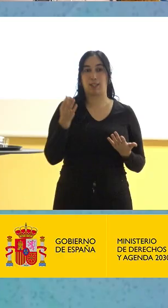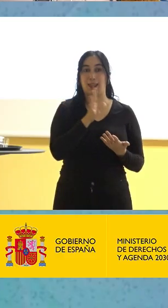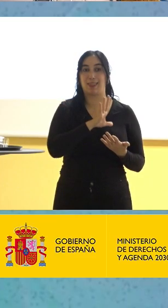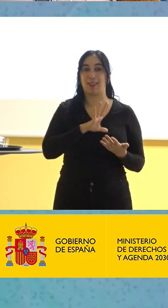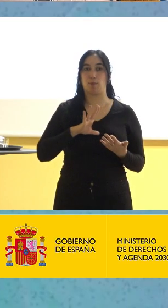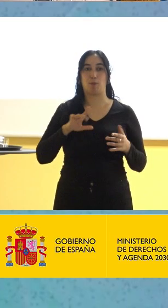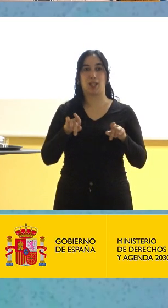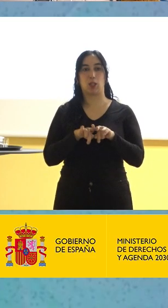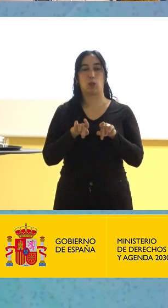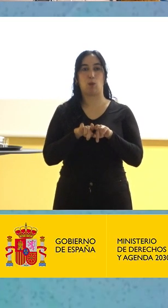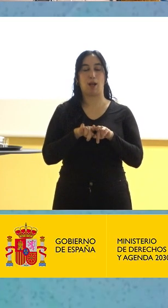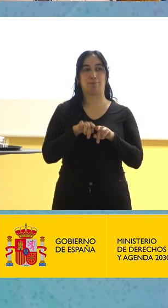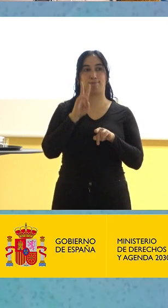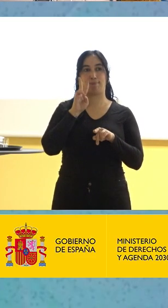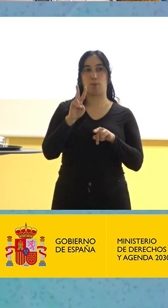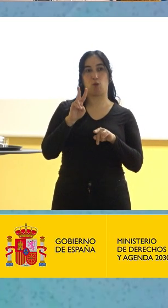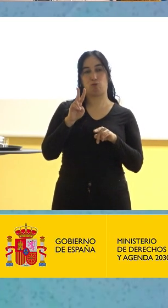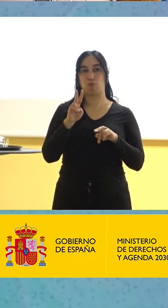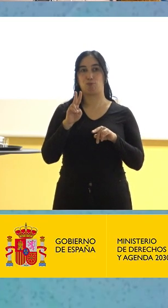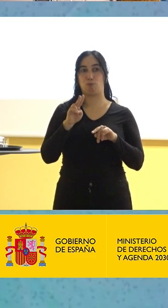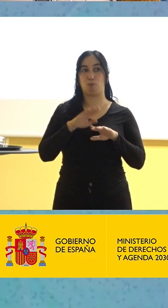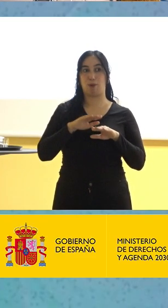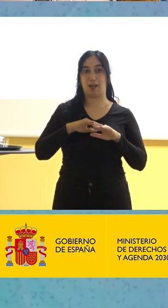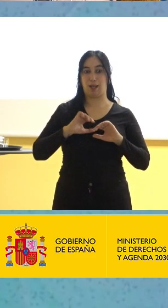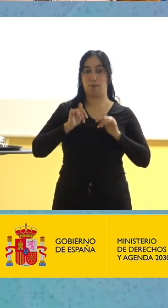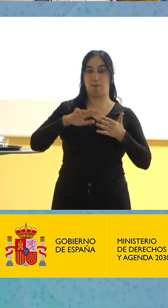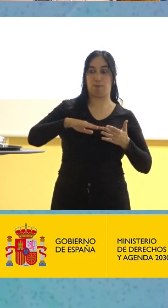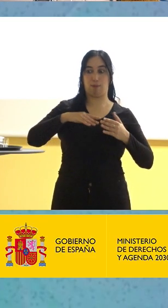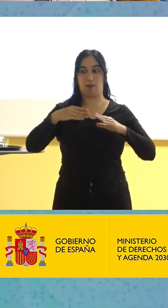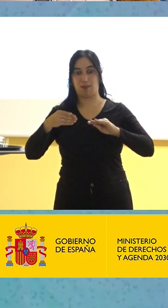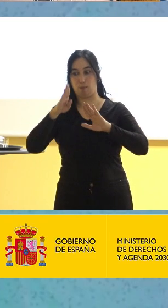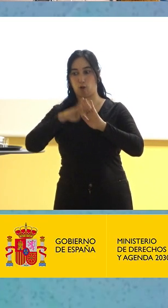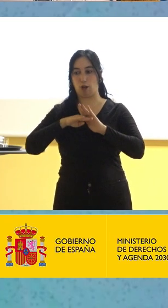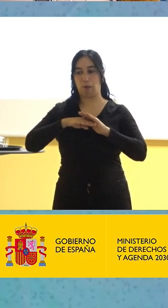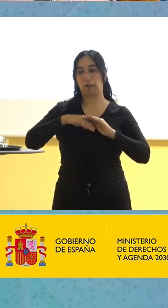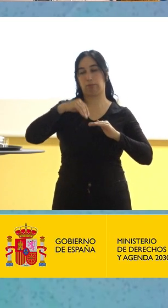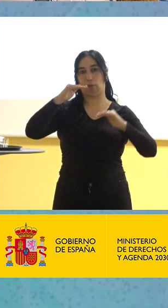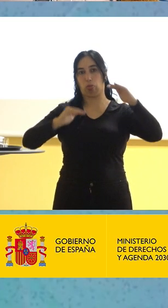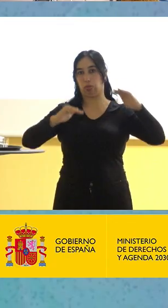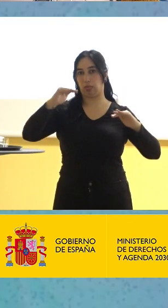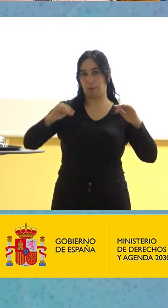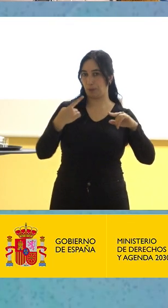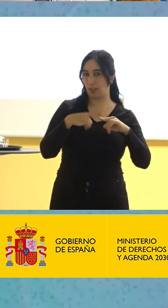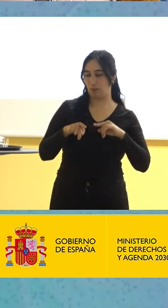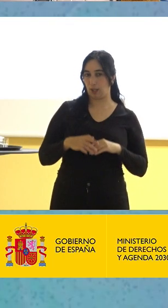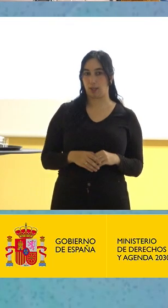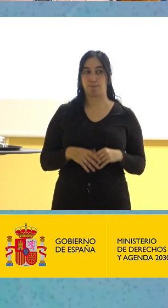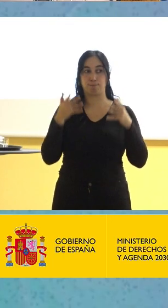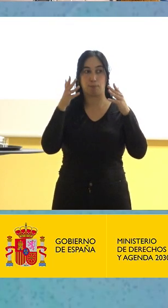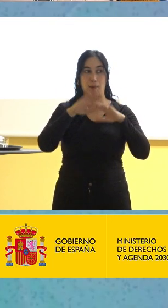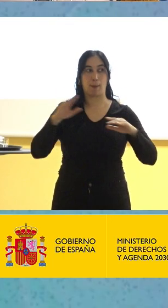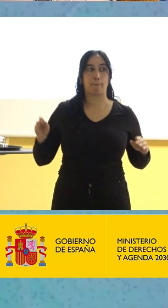momento una notable heterogeneidad en la implantación de estos programas. Bueno, pues las recomendaciones de